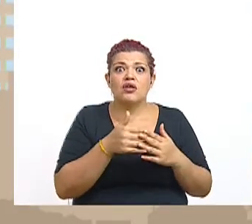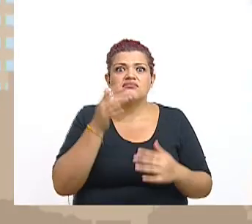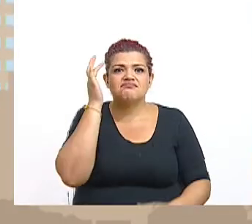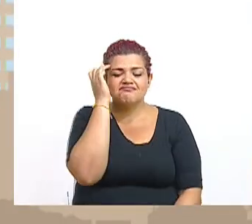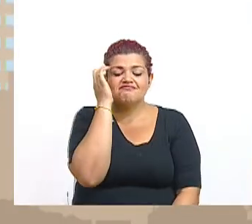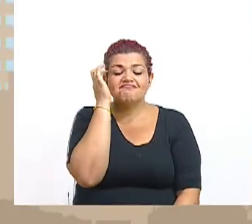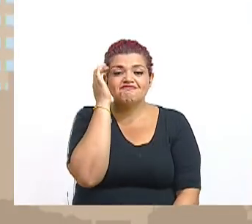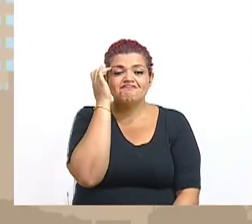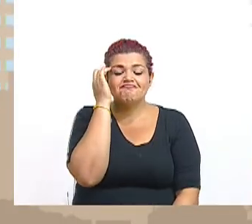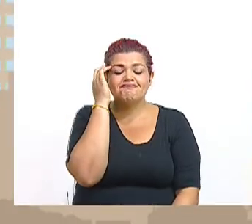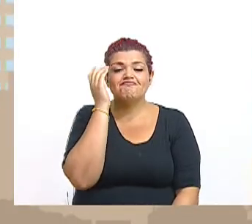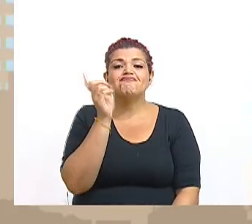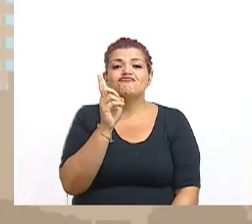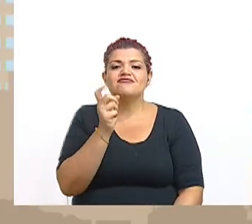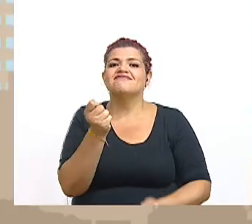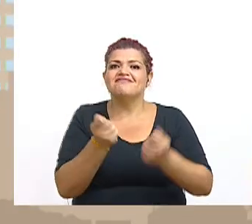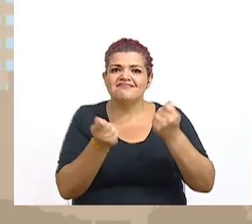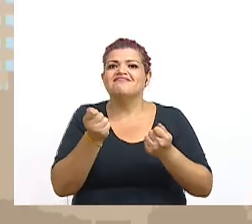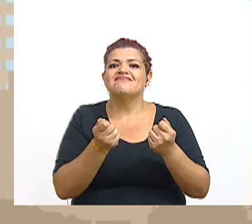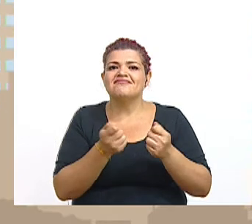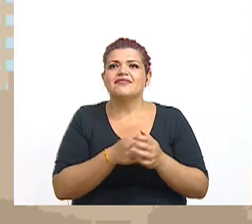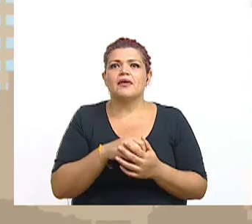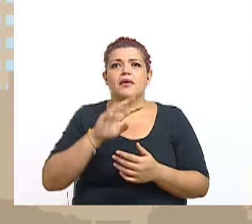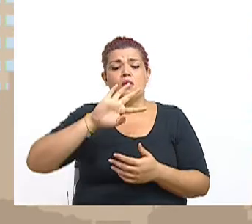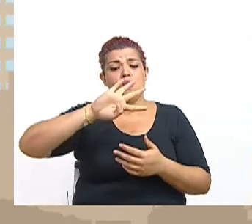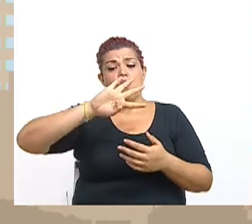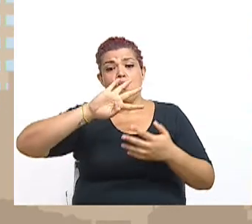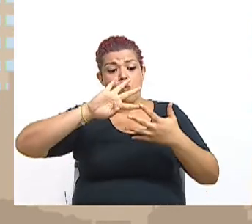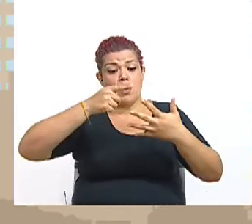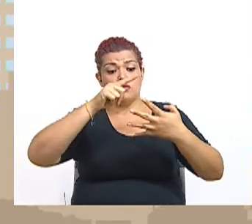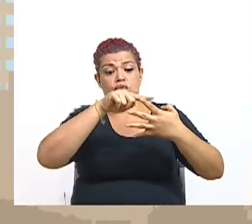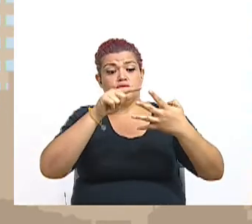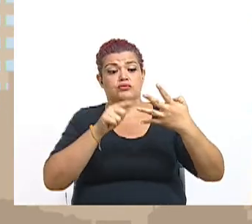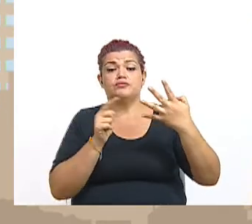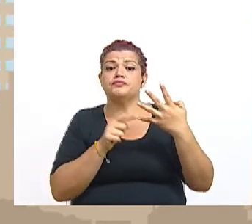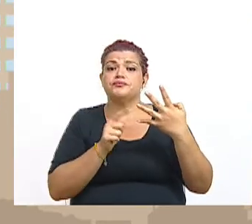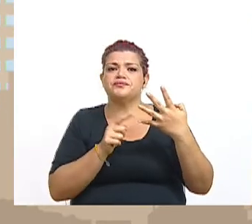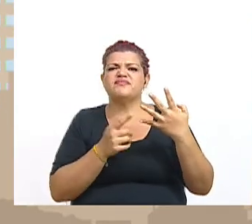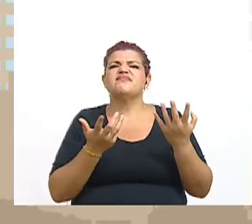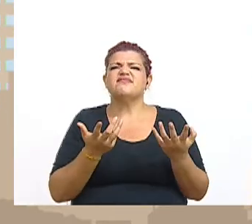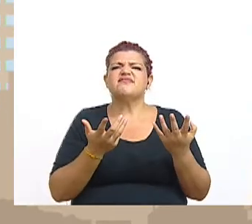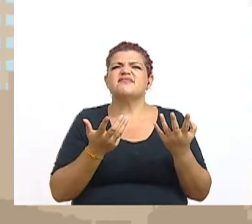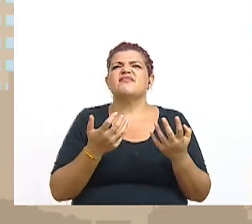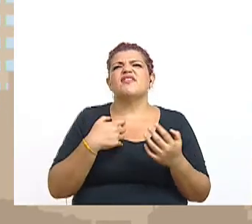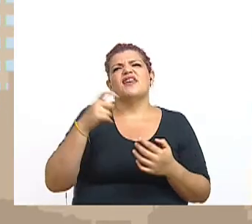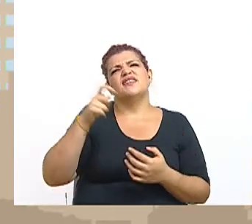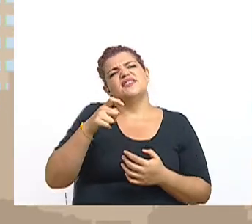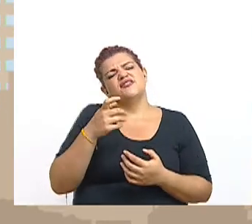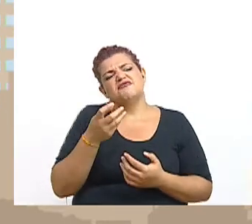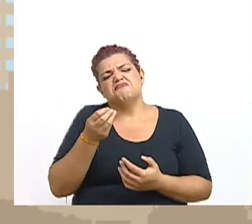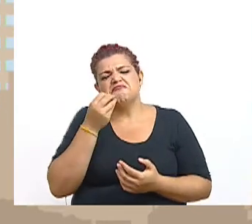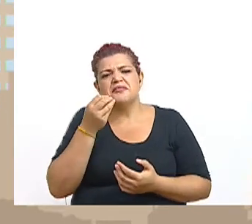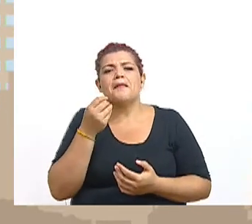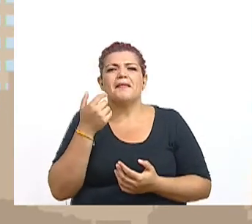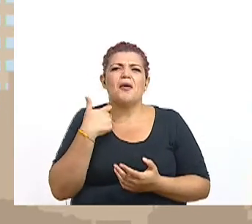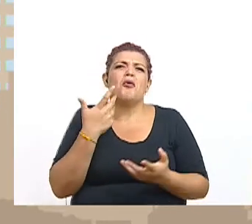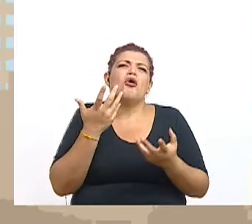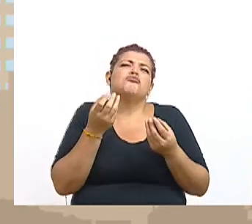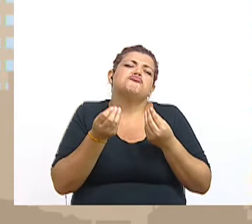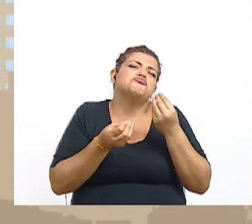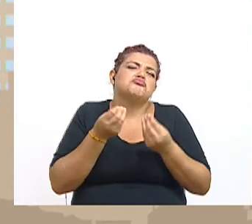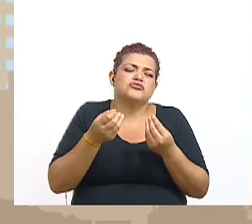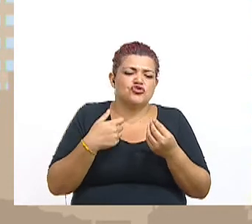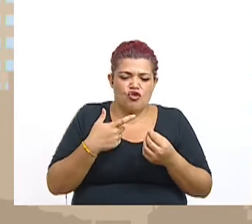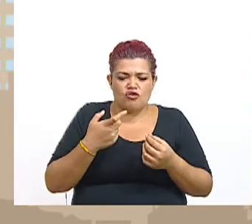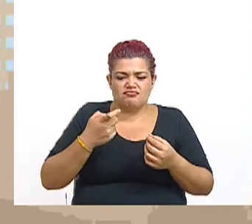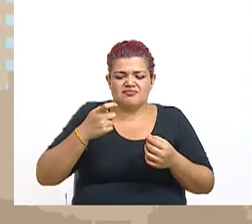preocupación. El cuarto elemento que vamos a considerar se llaman los bienes de consumo. Aquí también quisimos hacer un